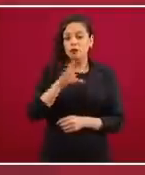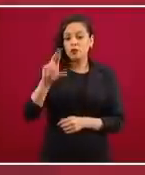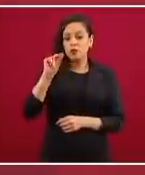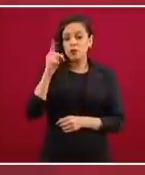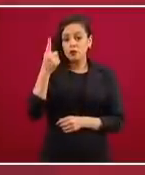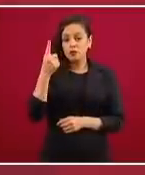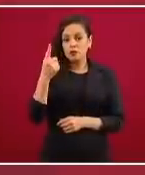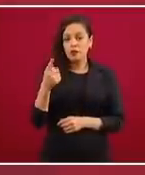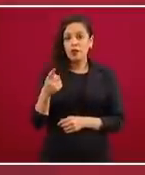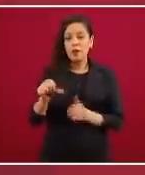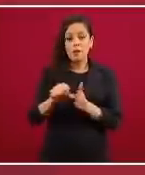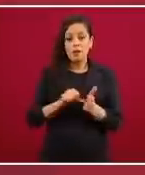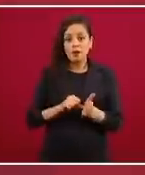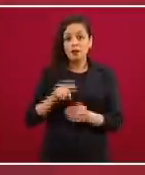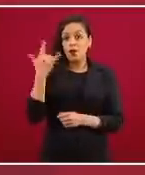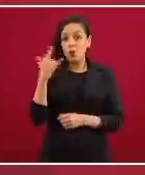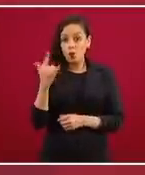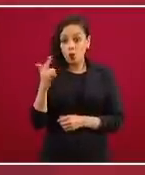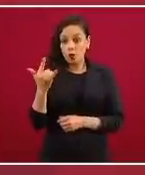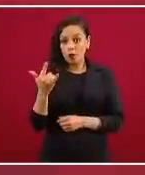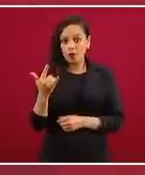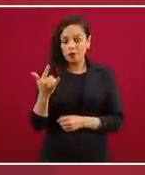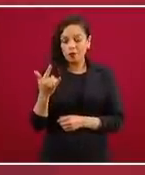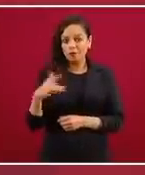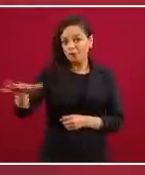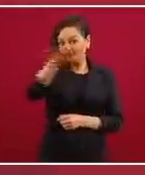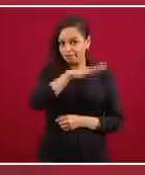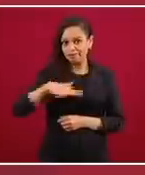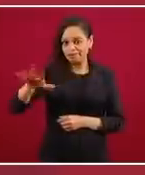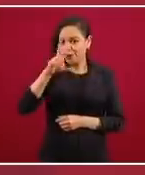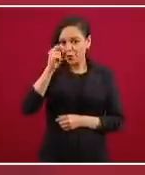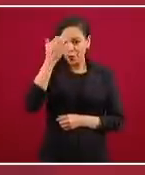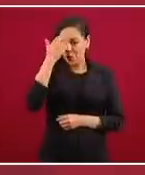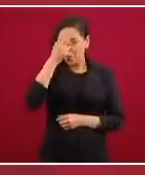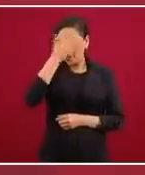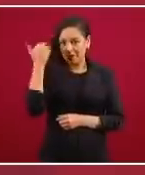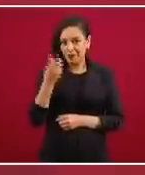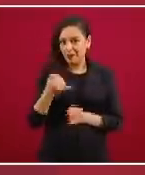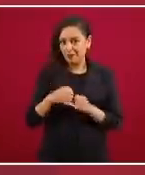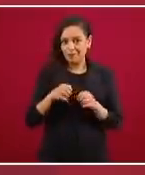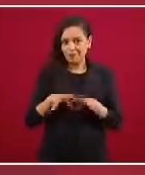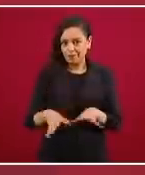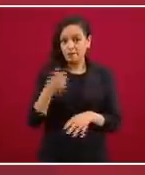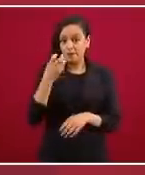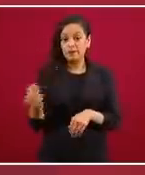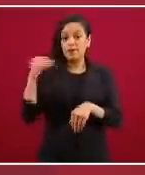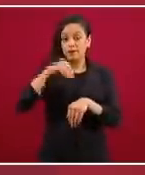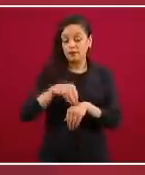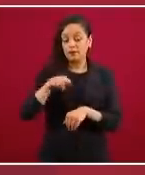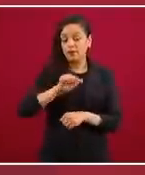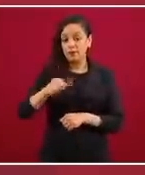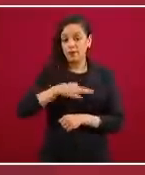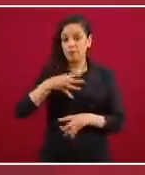de 1881, quizá esto no lo sabían la mayoría, se estableció la Vigilancia Epidemiológica de México con